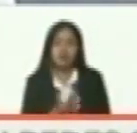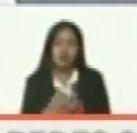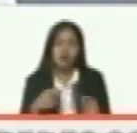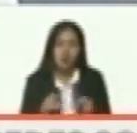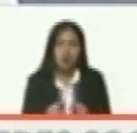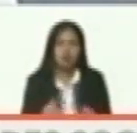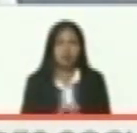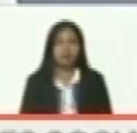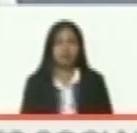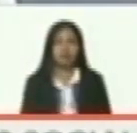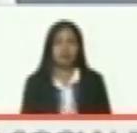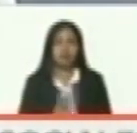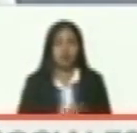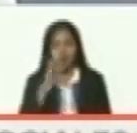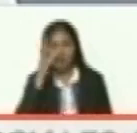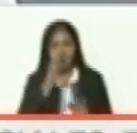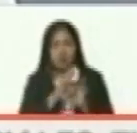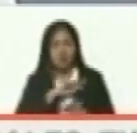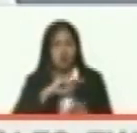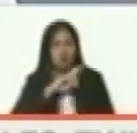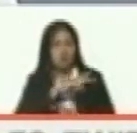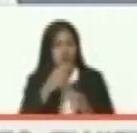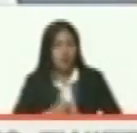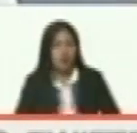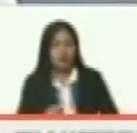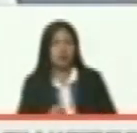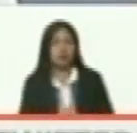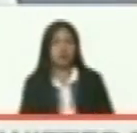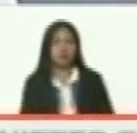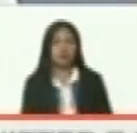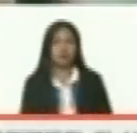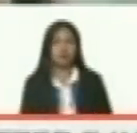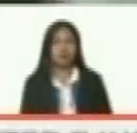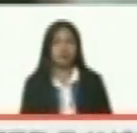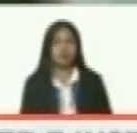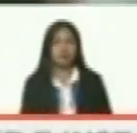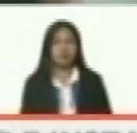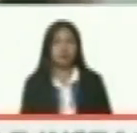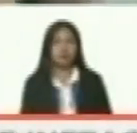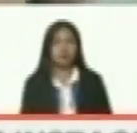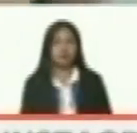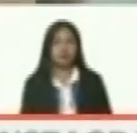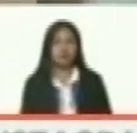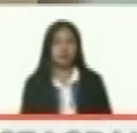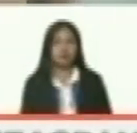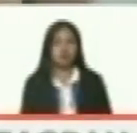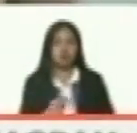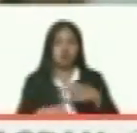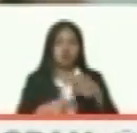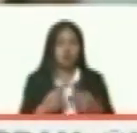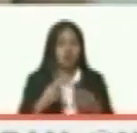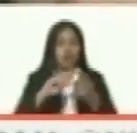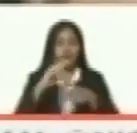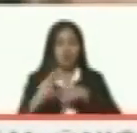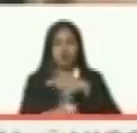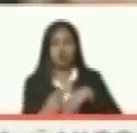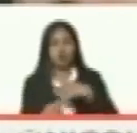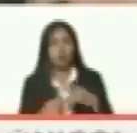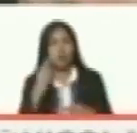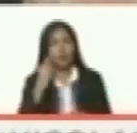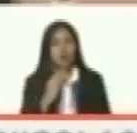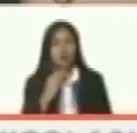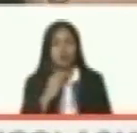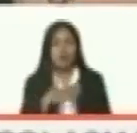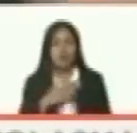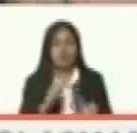cordura. Hay que tener fe en nuestra fuerza. ¡Pa! Pase lo que pase, la revolución bolivariana no